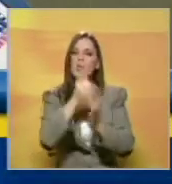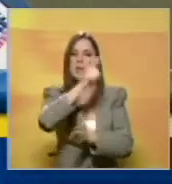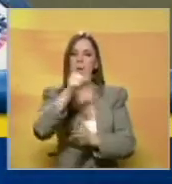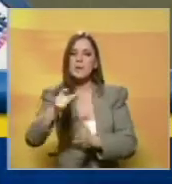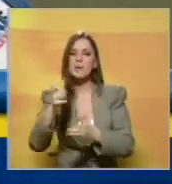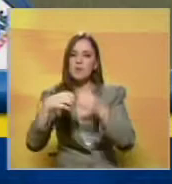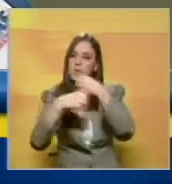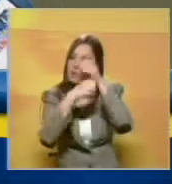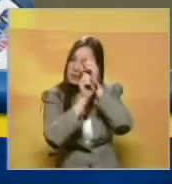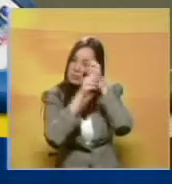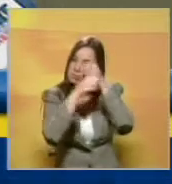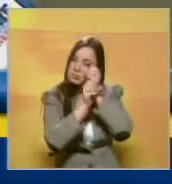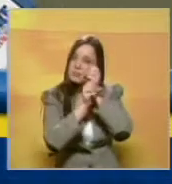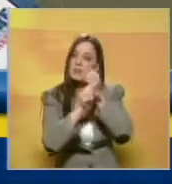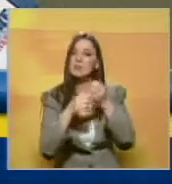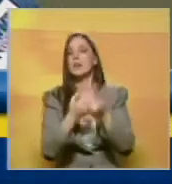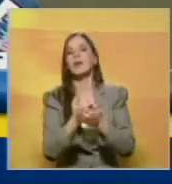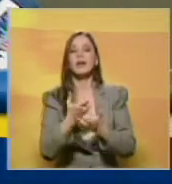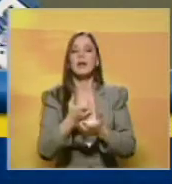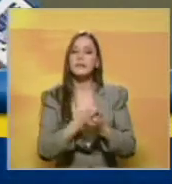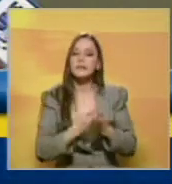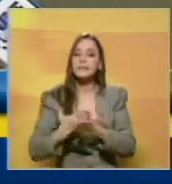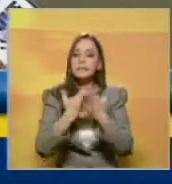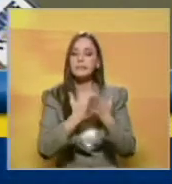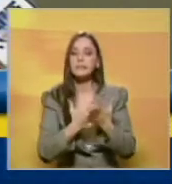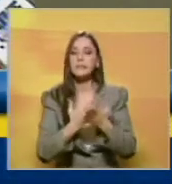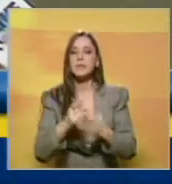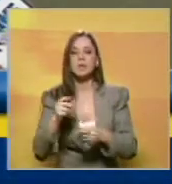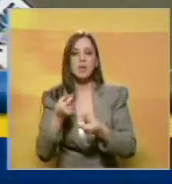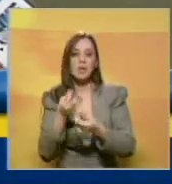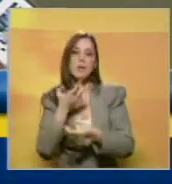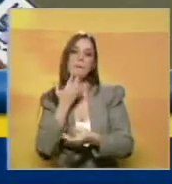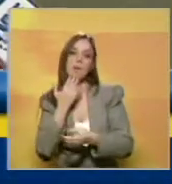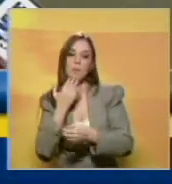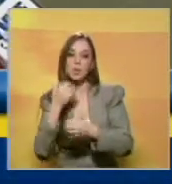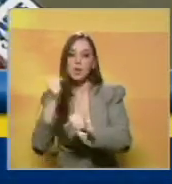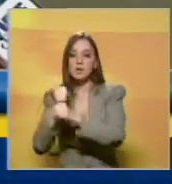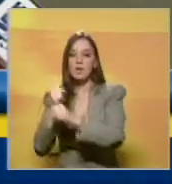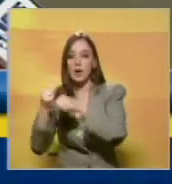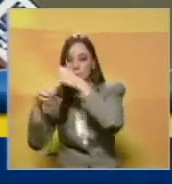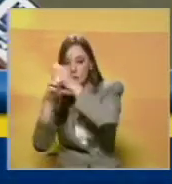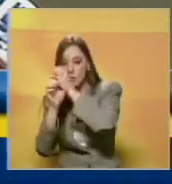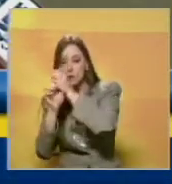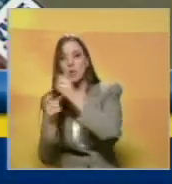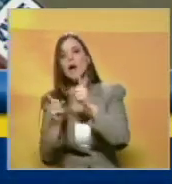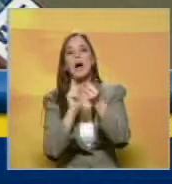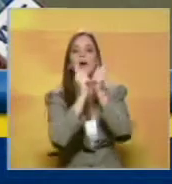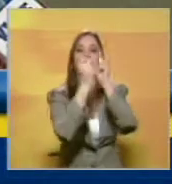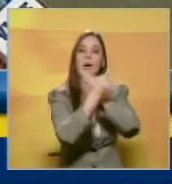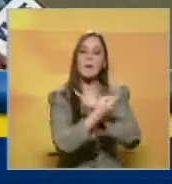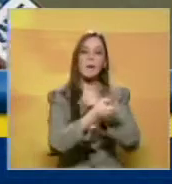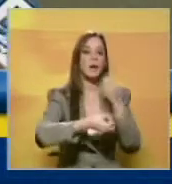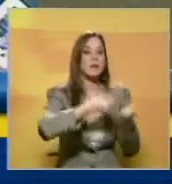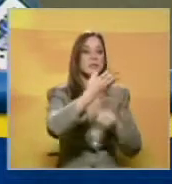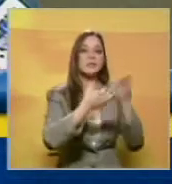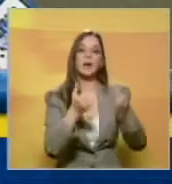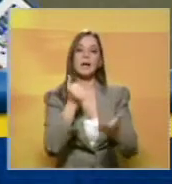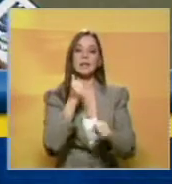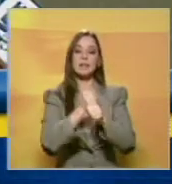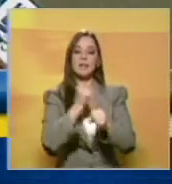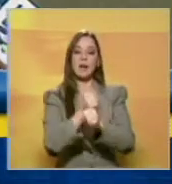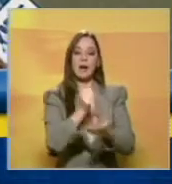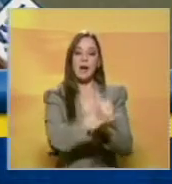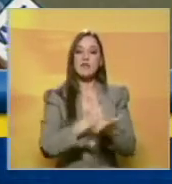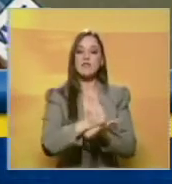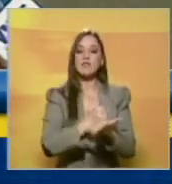a sanitarista, de ser productores de medicamentos, de trabajar en un laboratorio, a ser dispensadores de medicamentos, a trabajar en farmacias, a